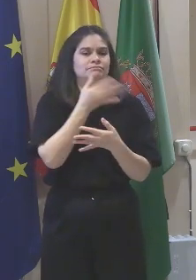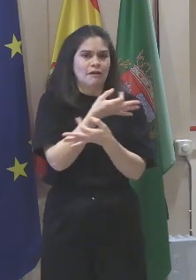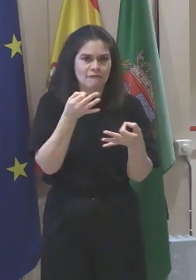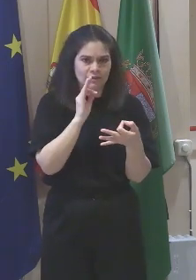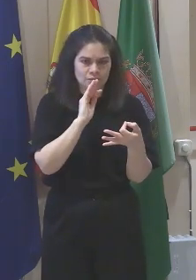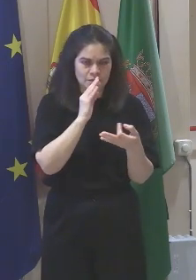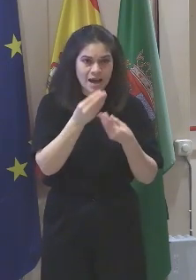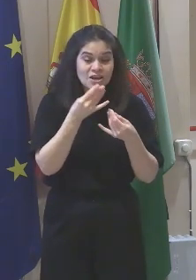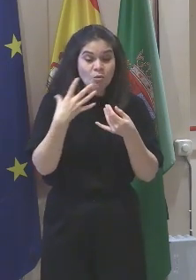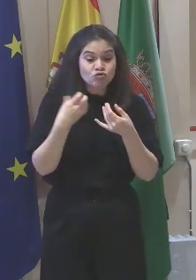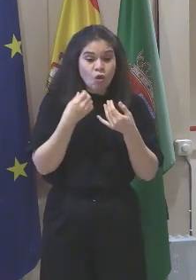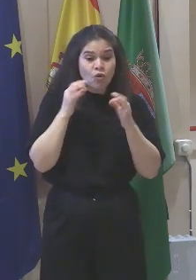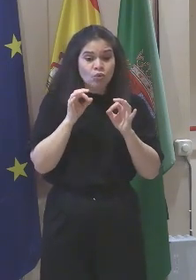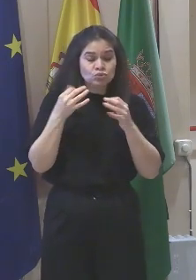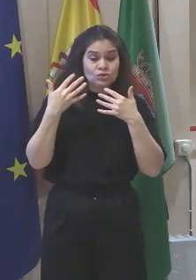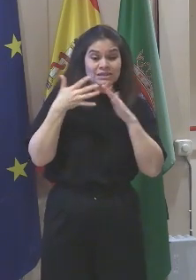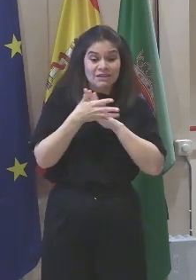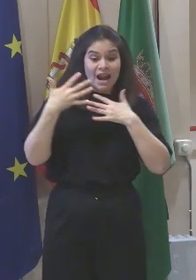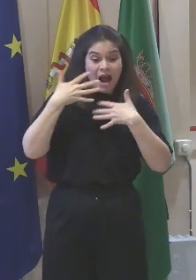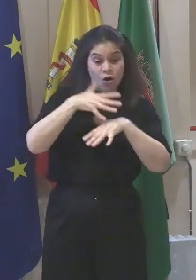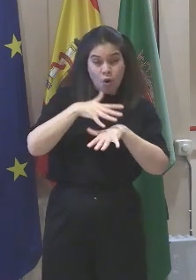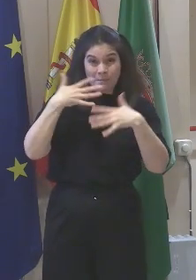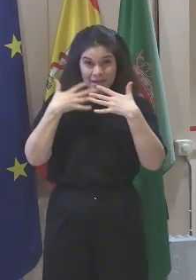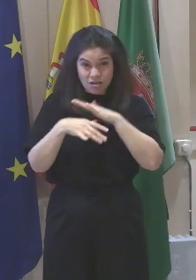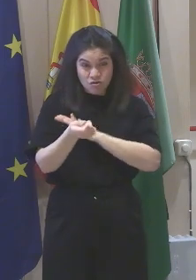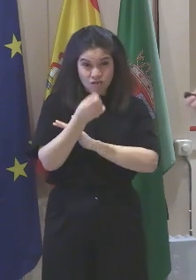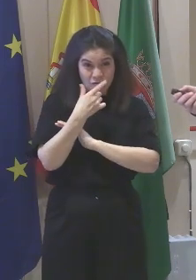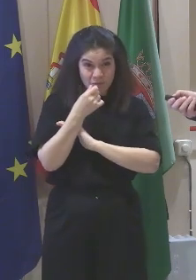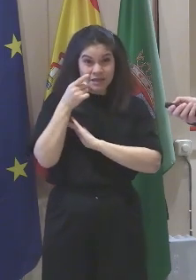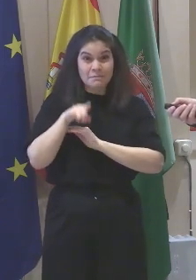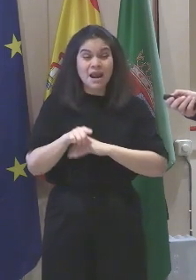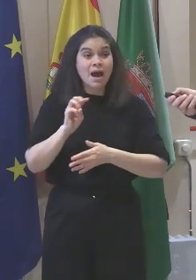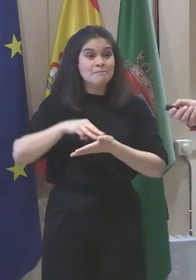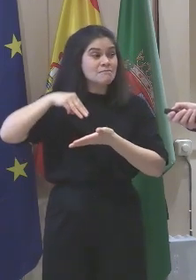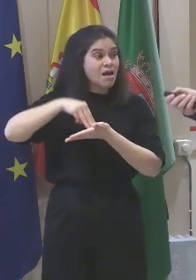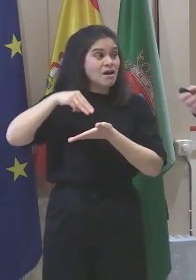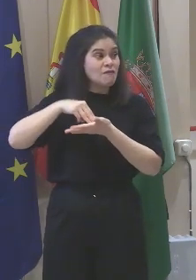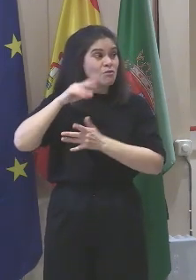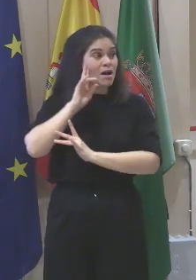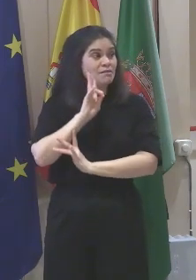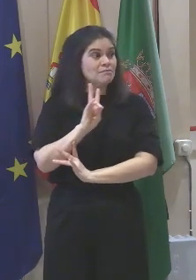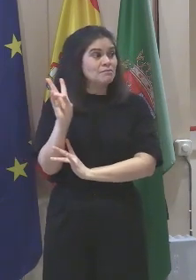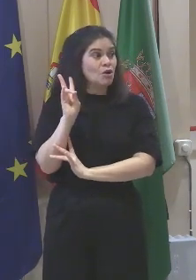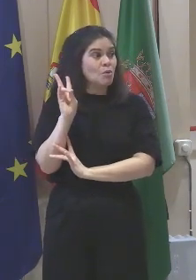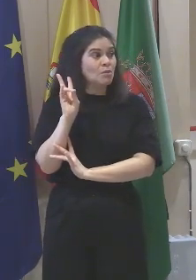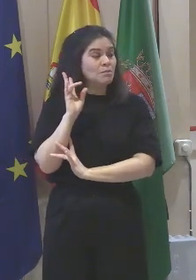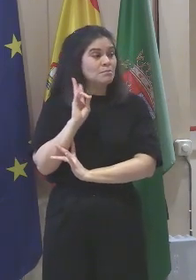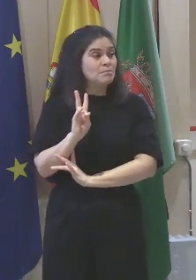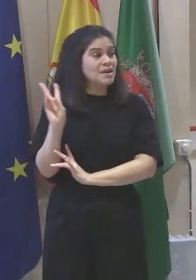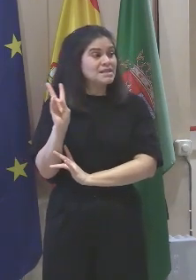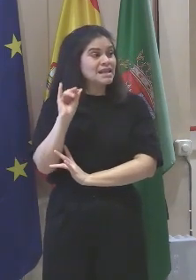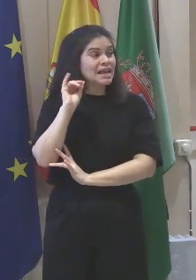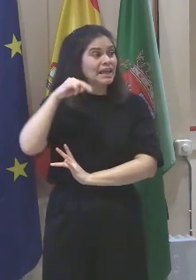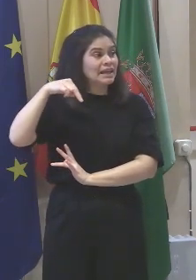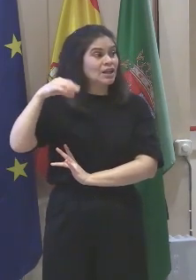todo va hacia la combinación de estos fármacos. La plataforma Innodia, que podéis ver, están en múltiples idiomas y no está en